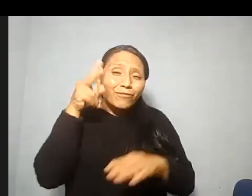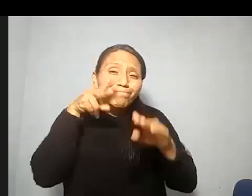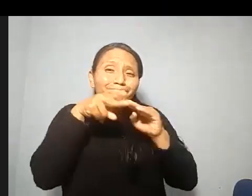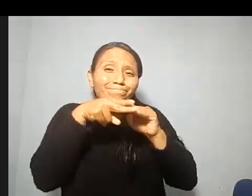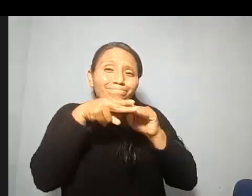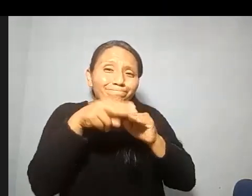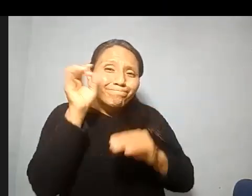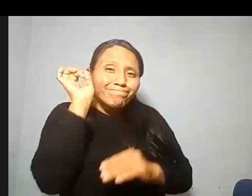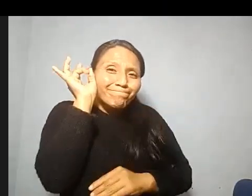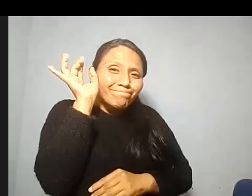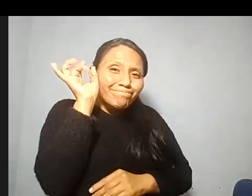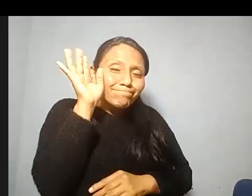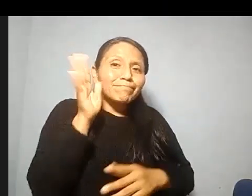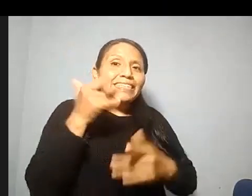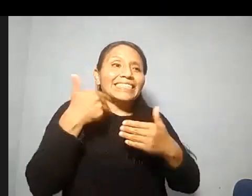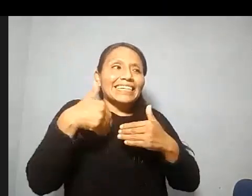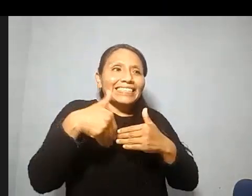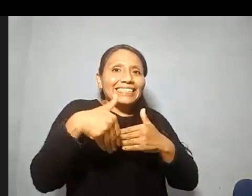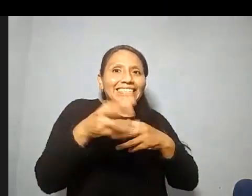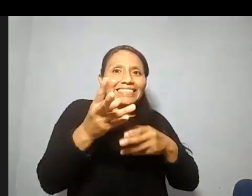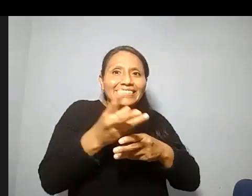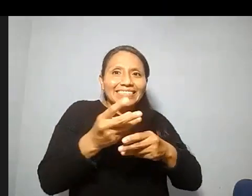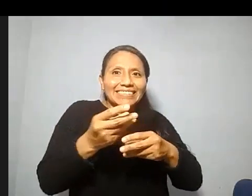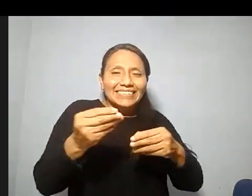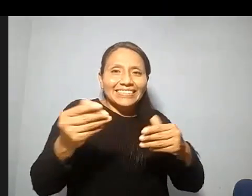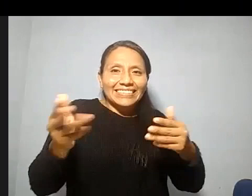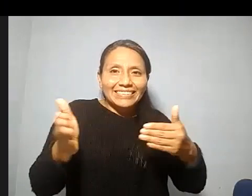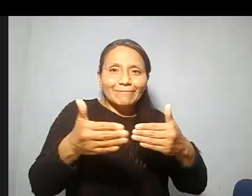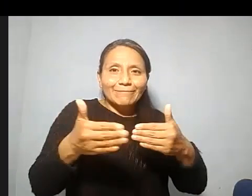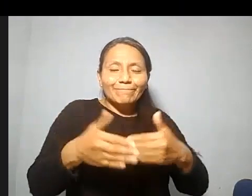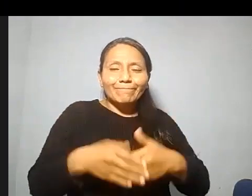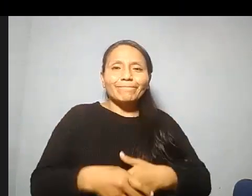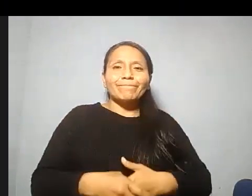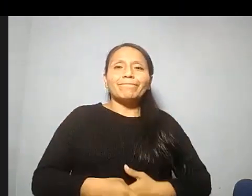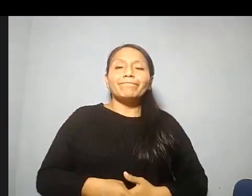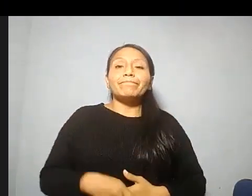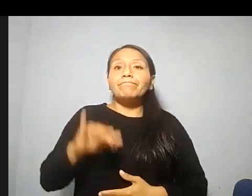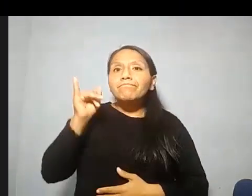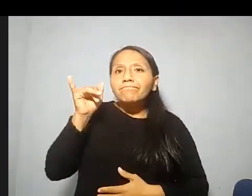pero tendríamos que ir cerrando. Perfecto, ¿sí? Sí, ya es.